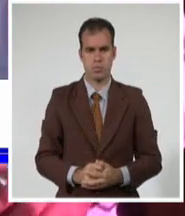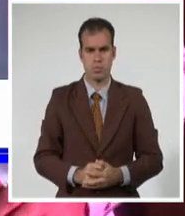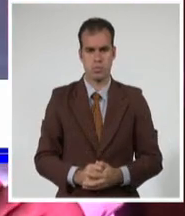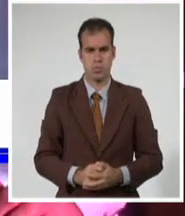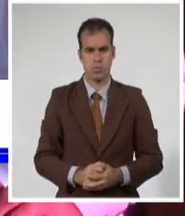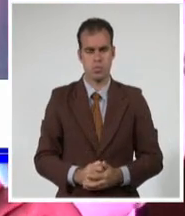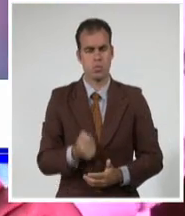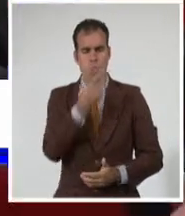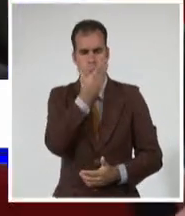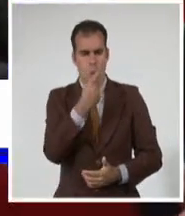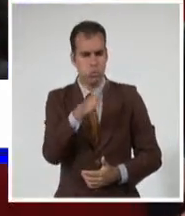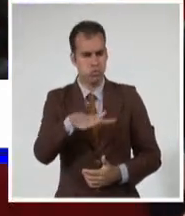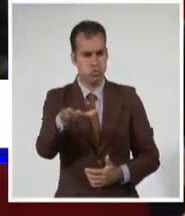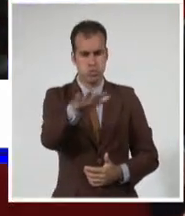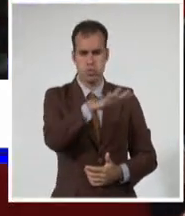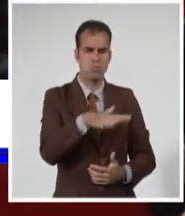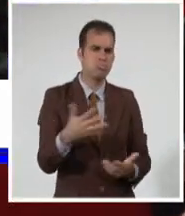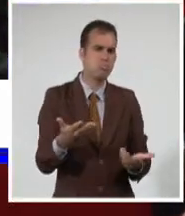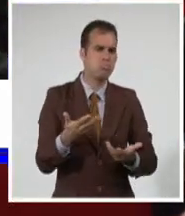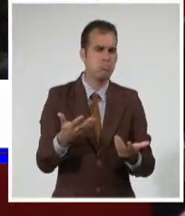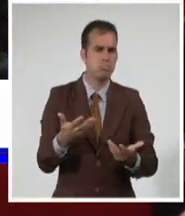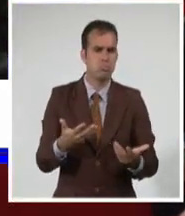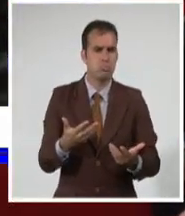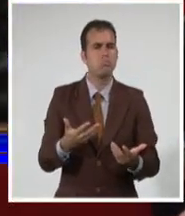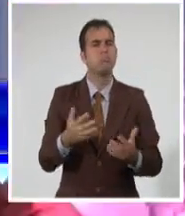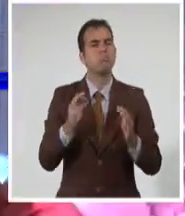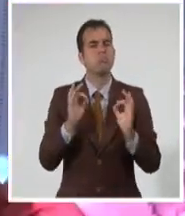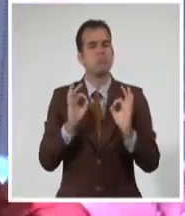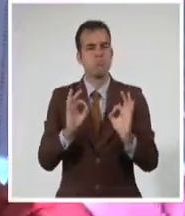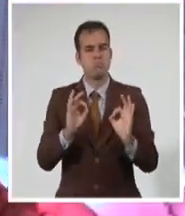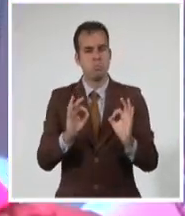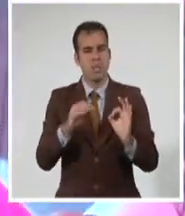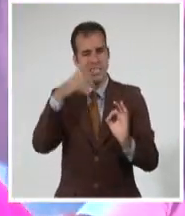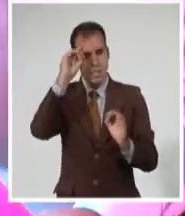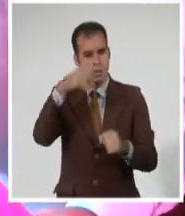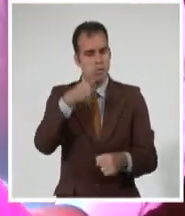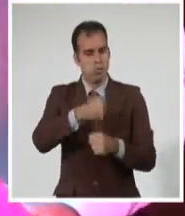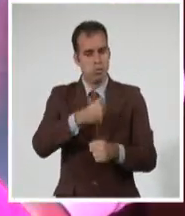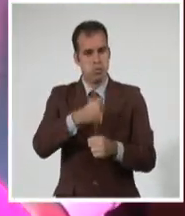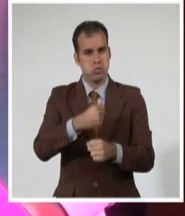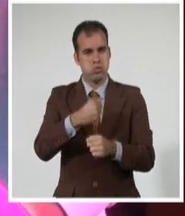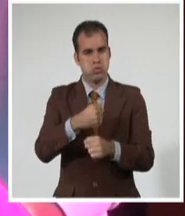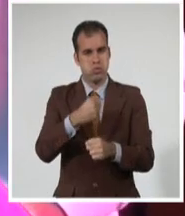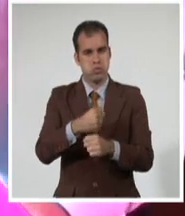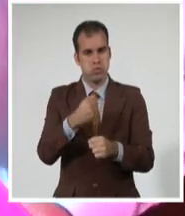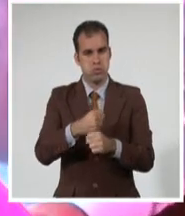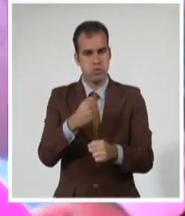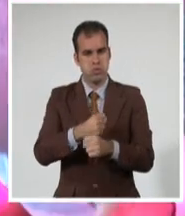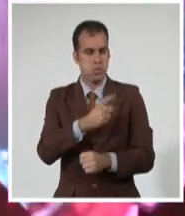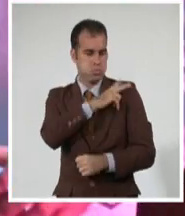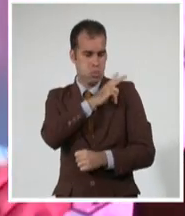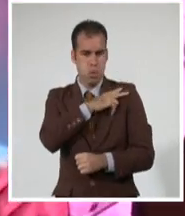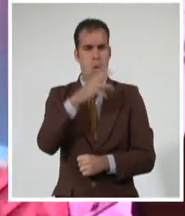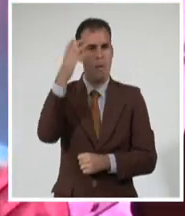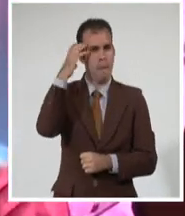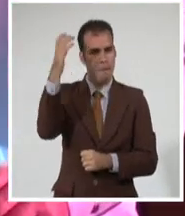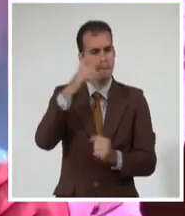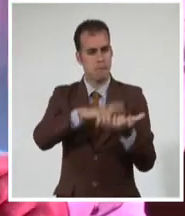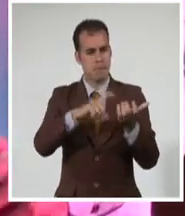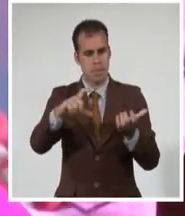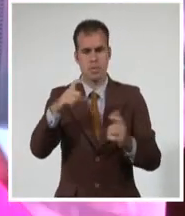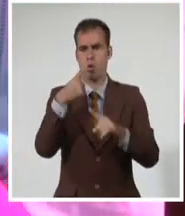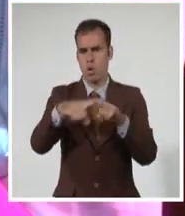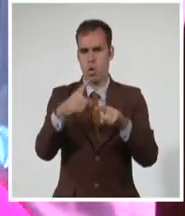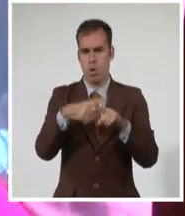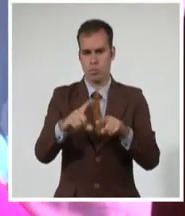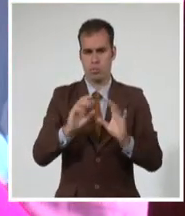cubanos que han estado paulatinamente asumiendo las funciones de la dirección del Estado, el partido y el